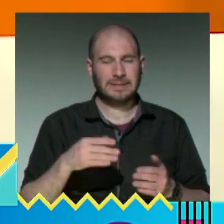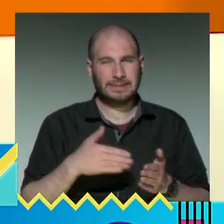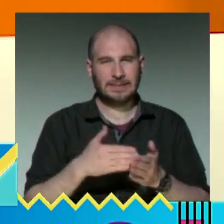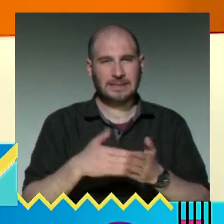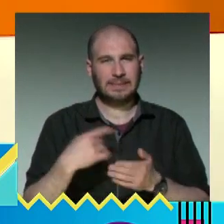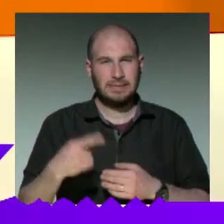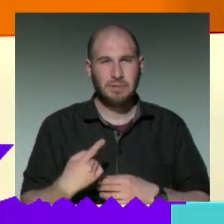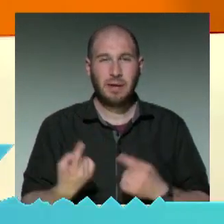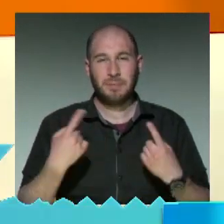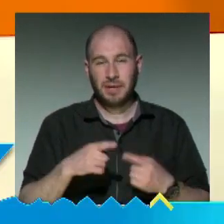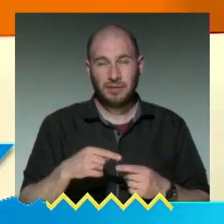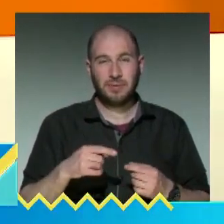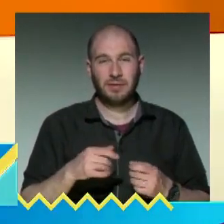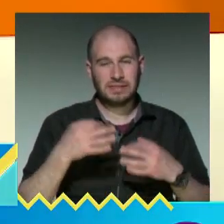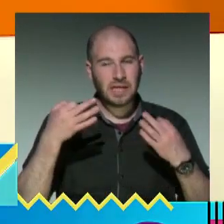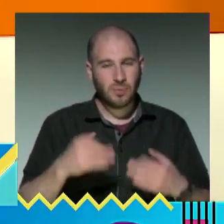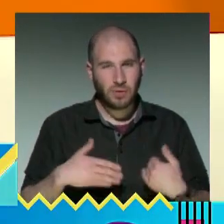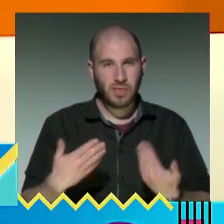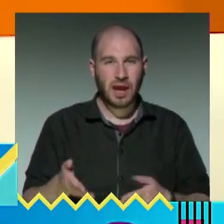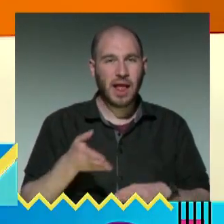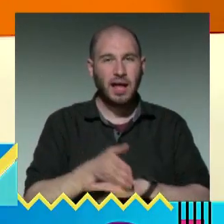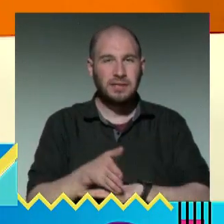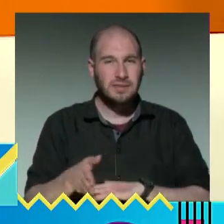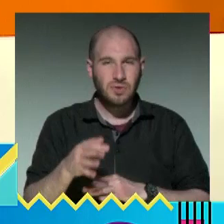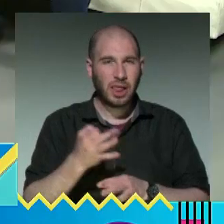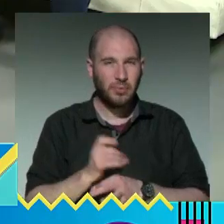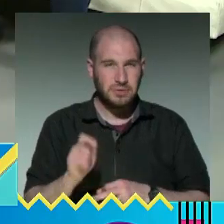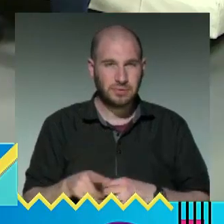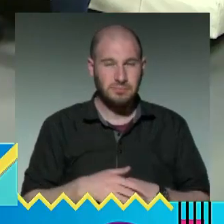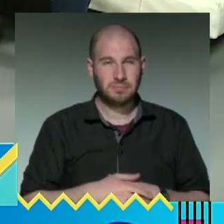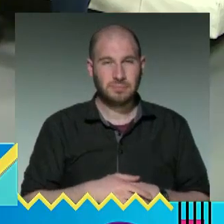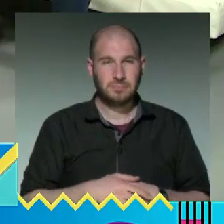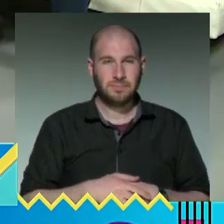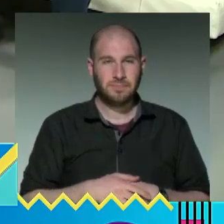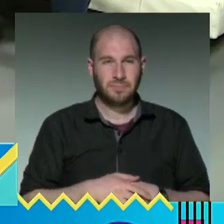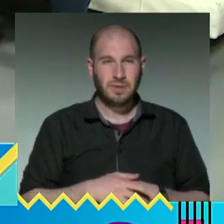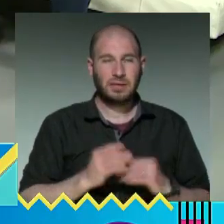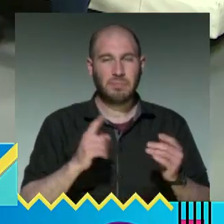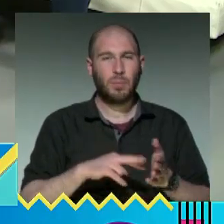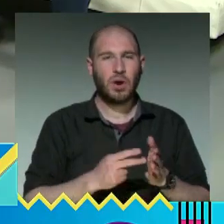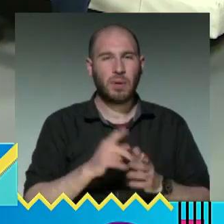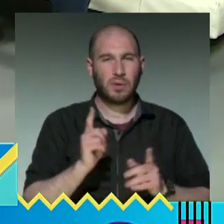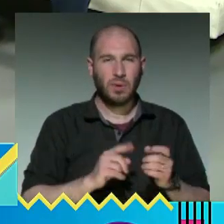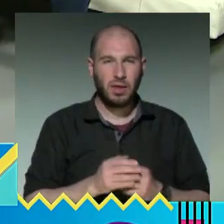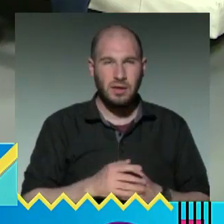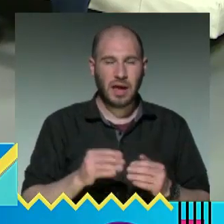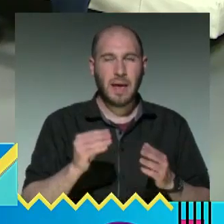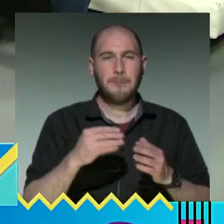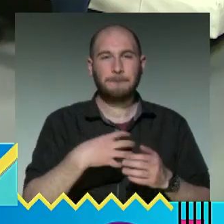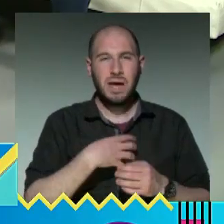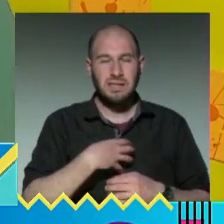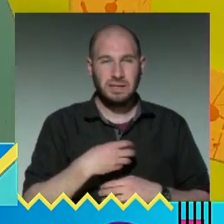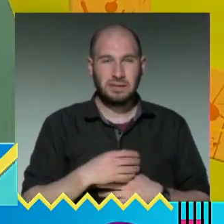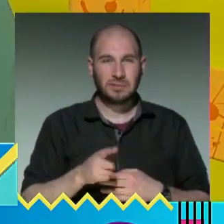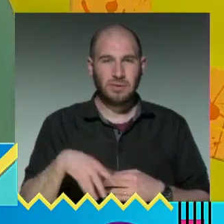dificultoso, pero bueno, hay que seguir garantizando el acceso a esa educación. Sí, y un problema es que las currículas generalmente